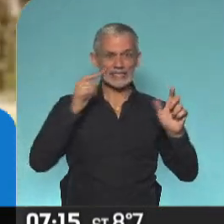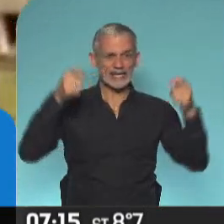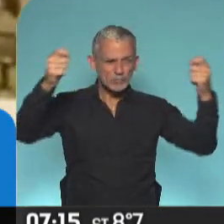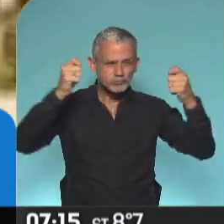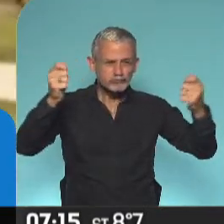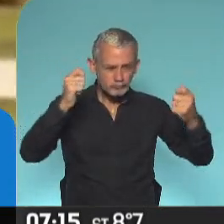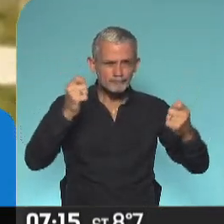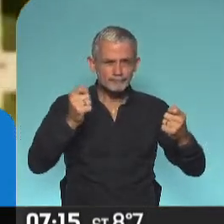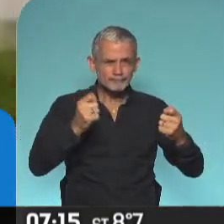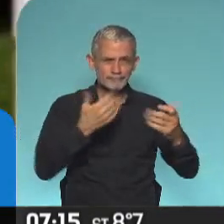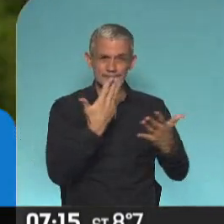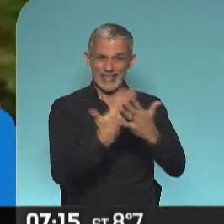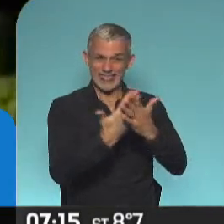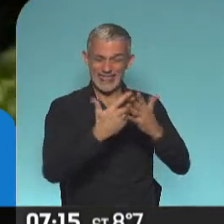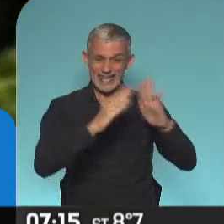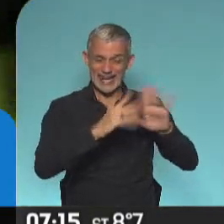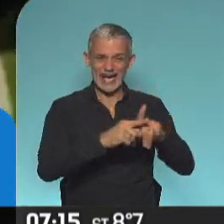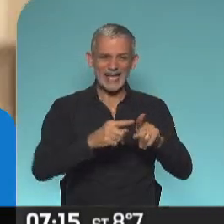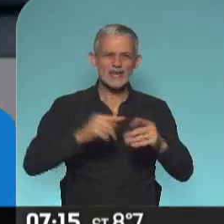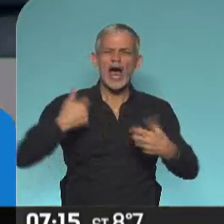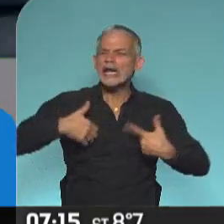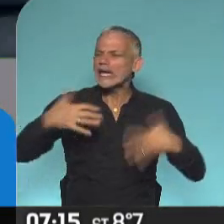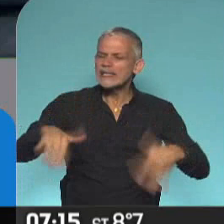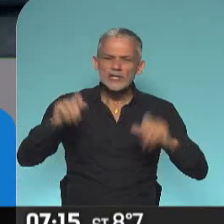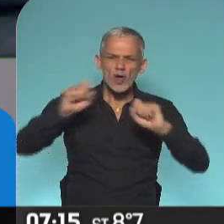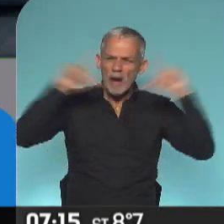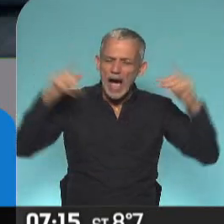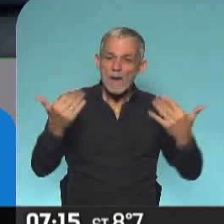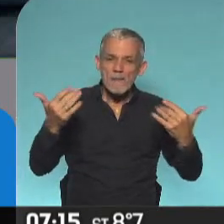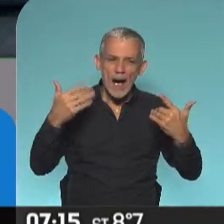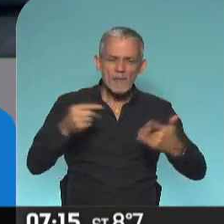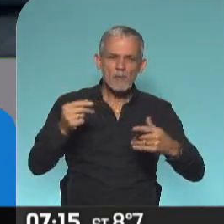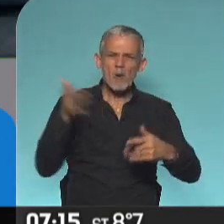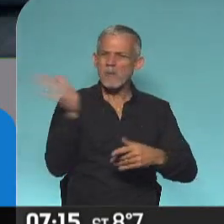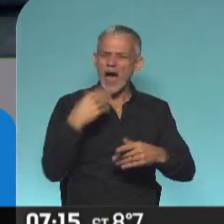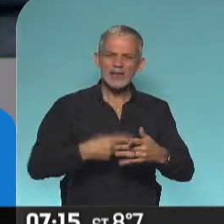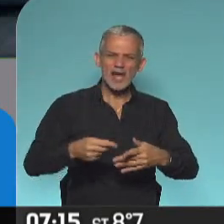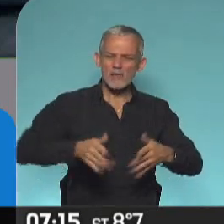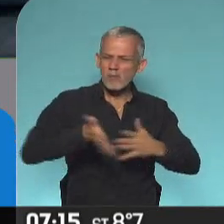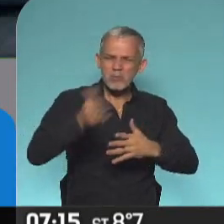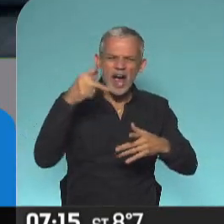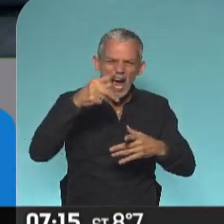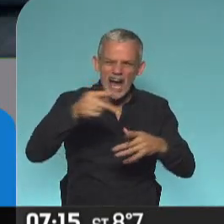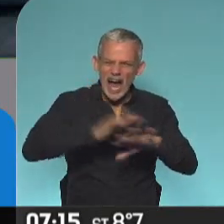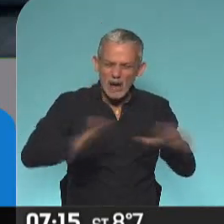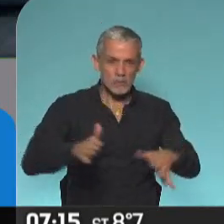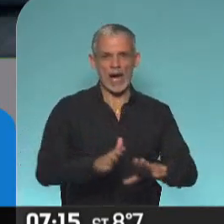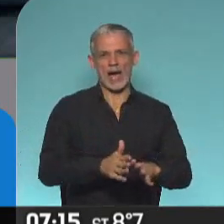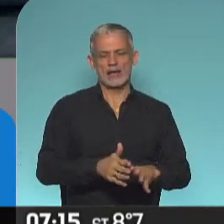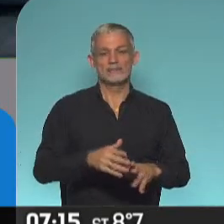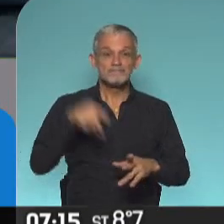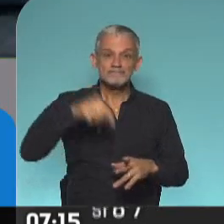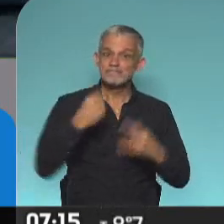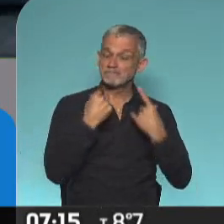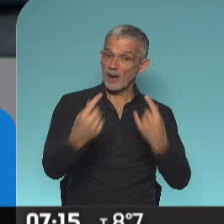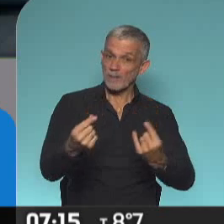este escrache: despierten argentinos, no a la impunidad K. Hay que decir, en principio, que estamos hablando de una